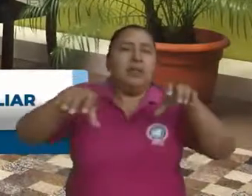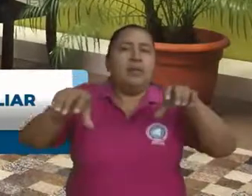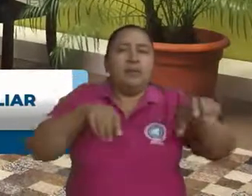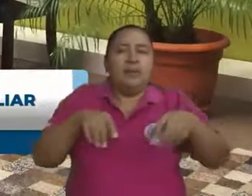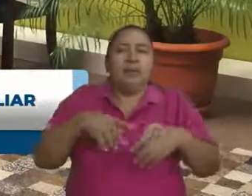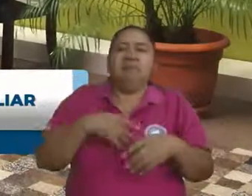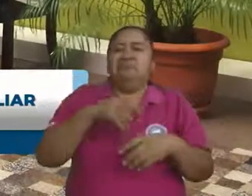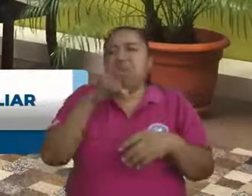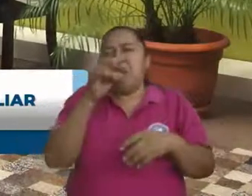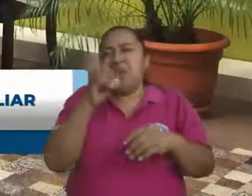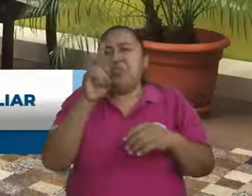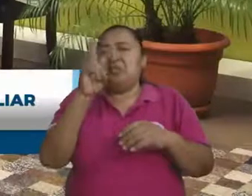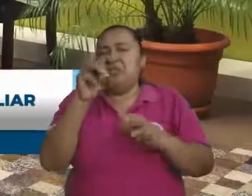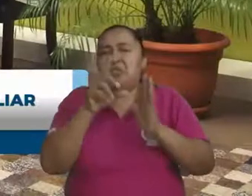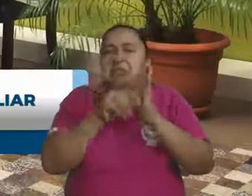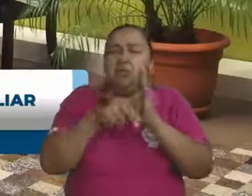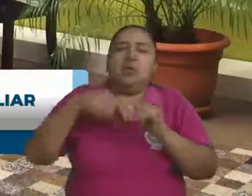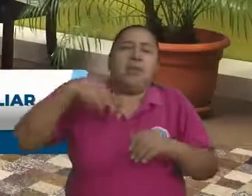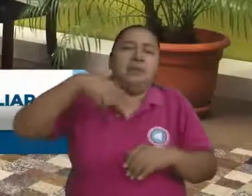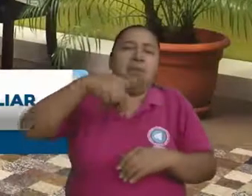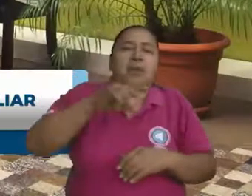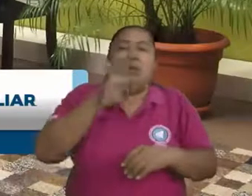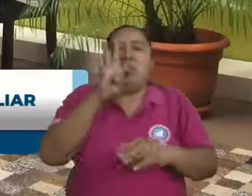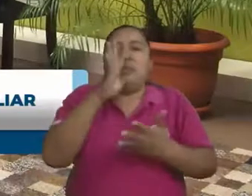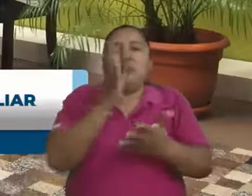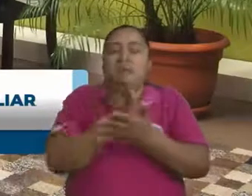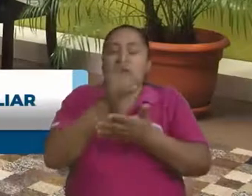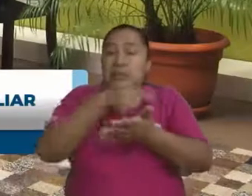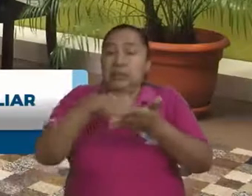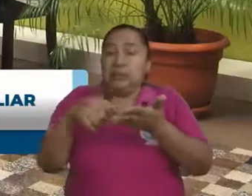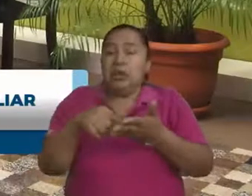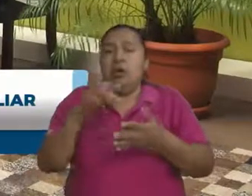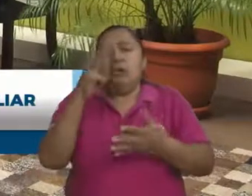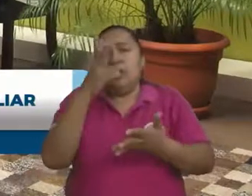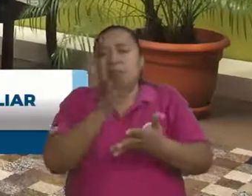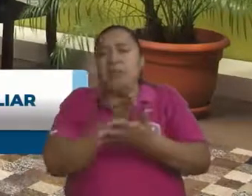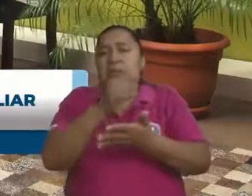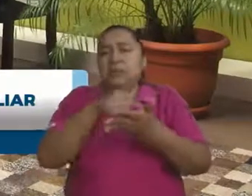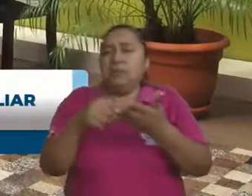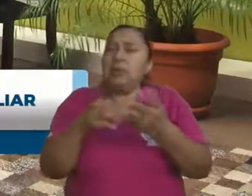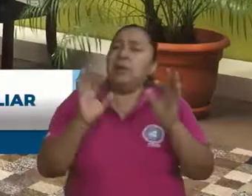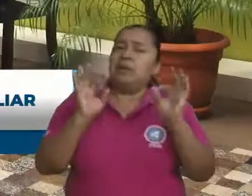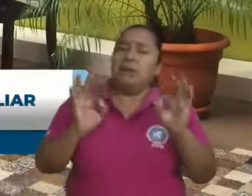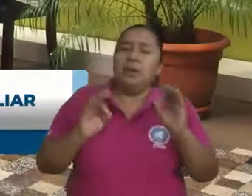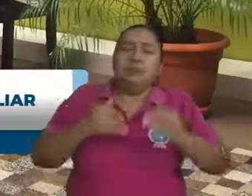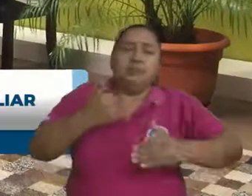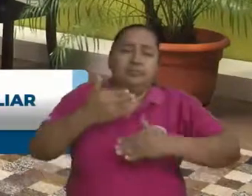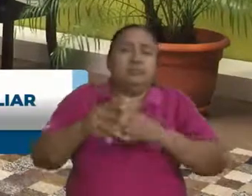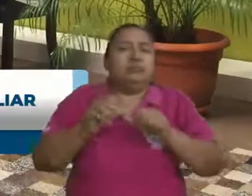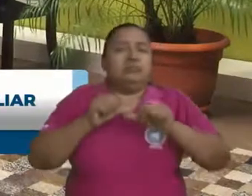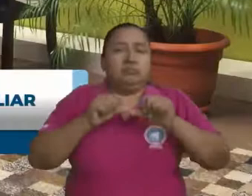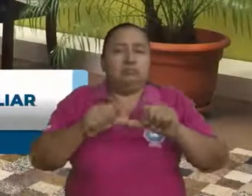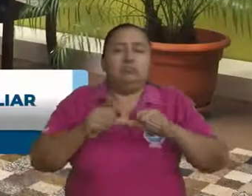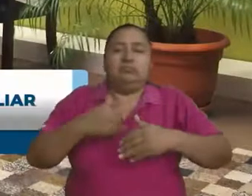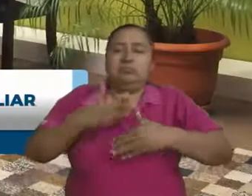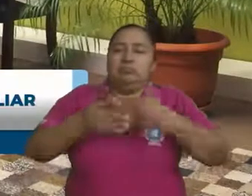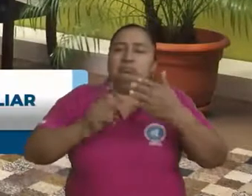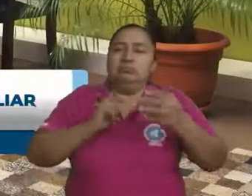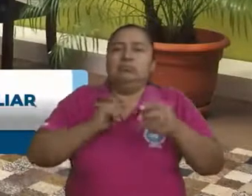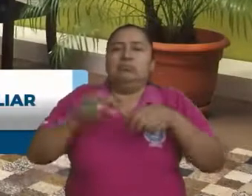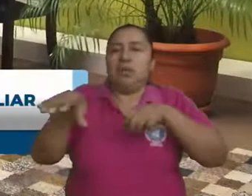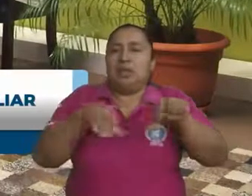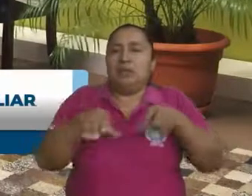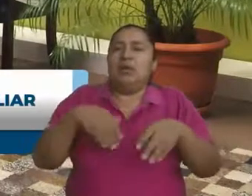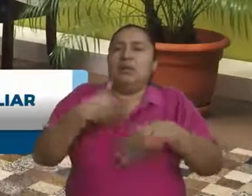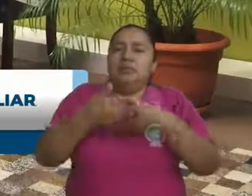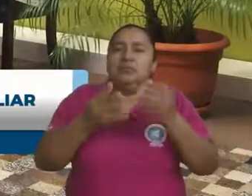Caminar 20, 30 minutos, unas 4 veces a la semana o 3 veces a la semana es suficiente para mantener una actividad